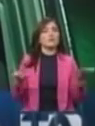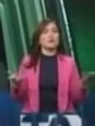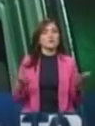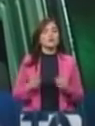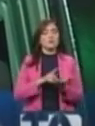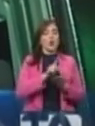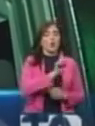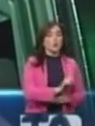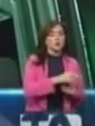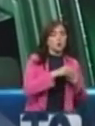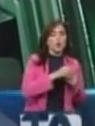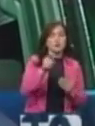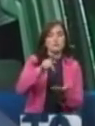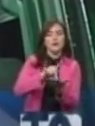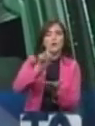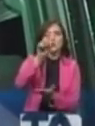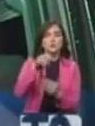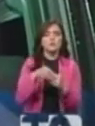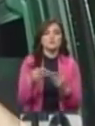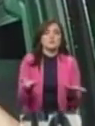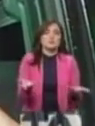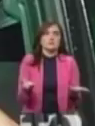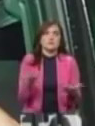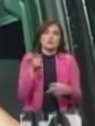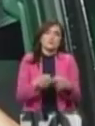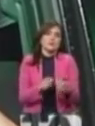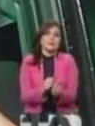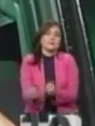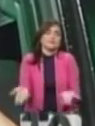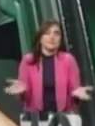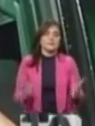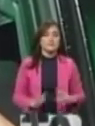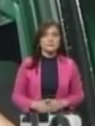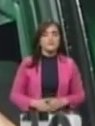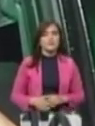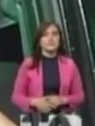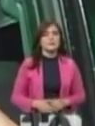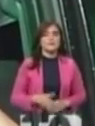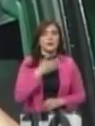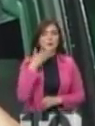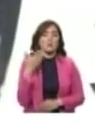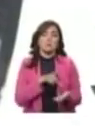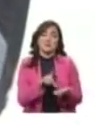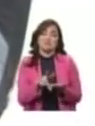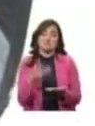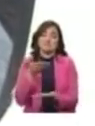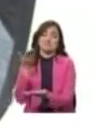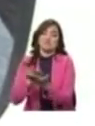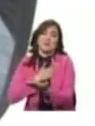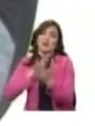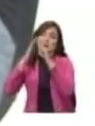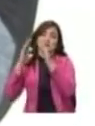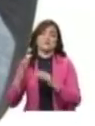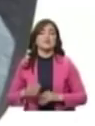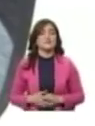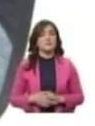uno y uno, pero si no, no paso. Es mejor pagar y llegar a la casa. Estamos pagando demasiado